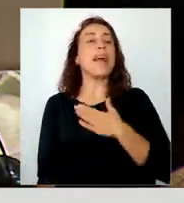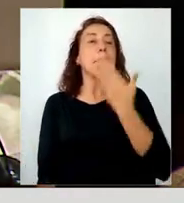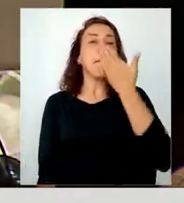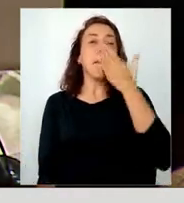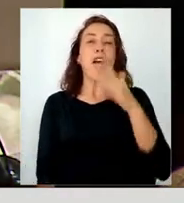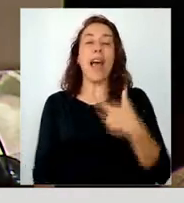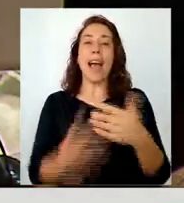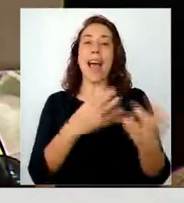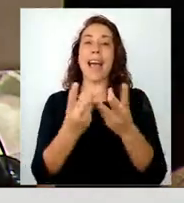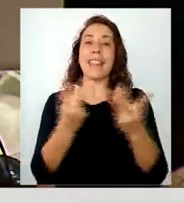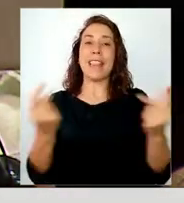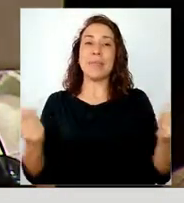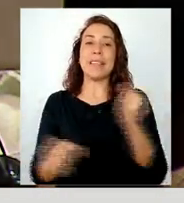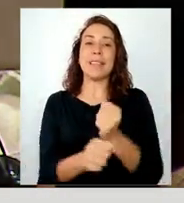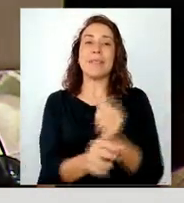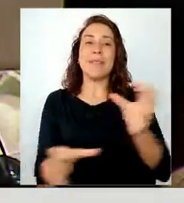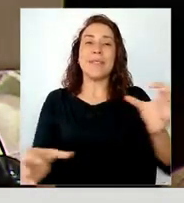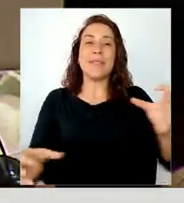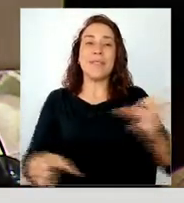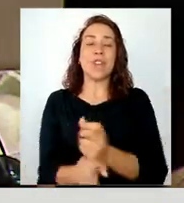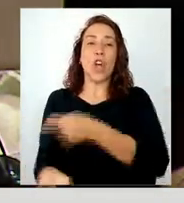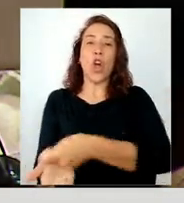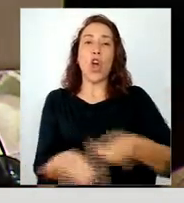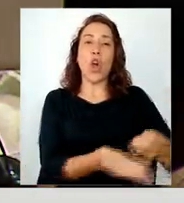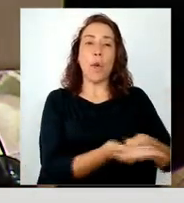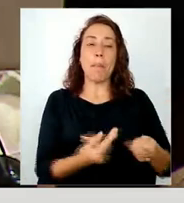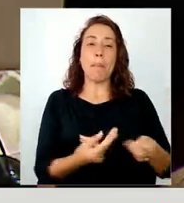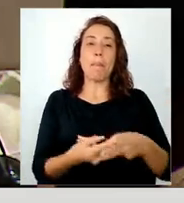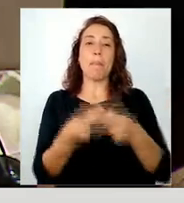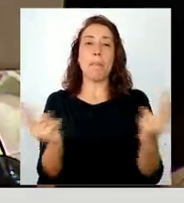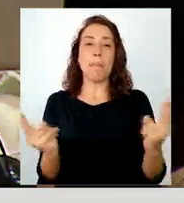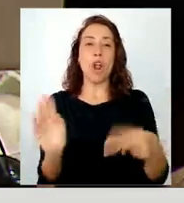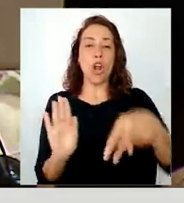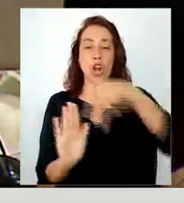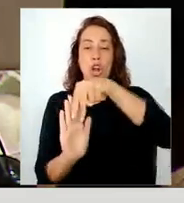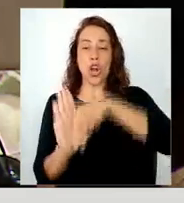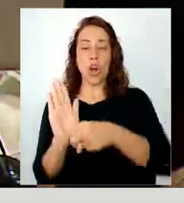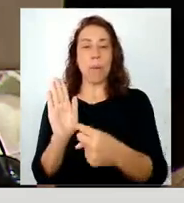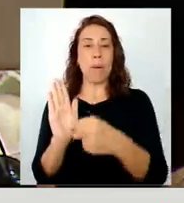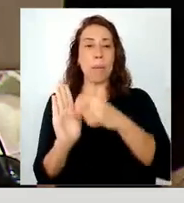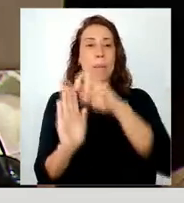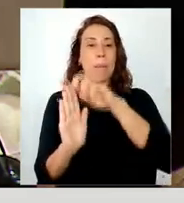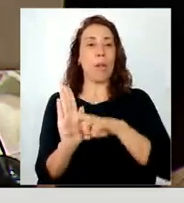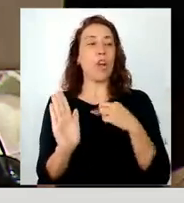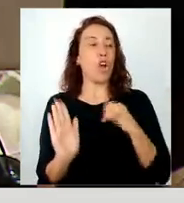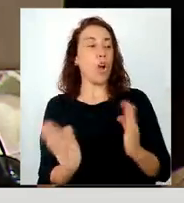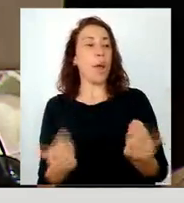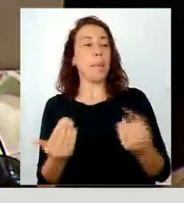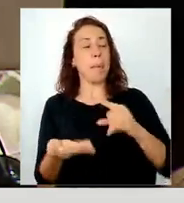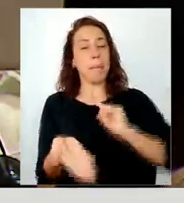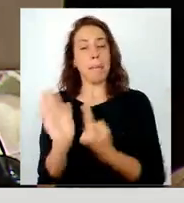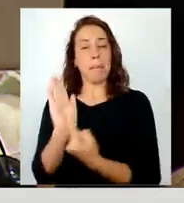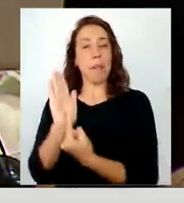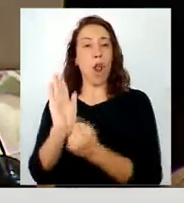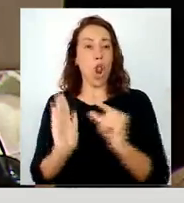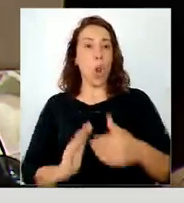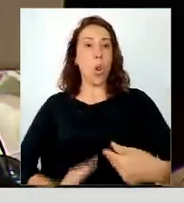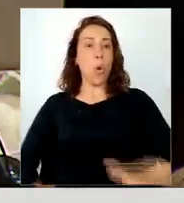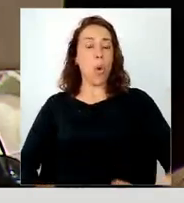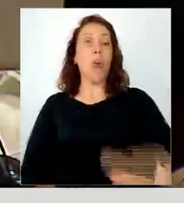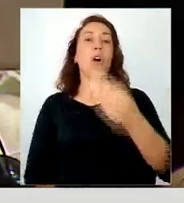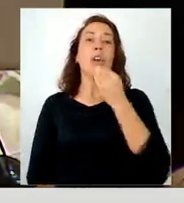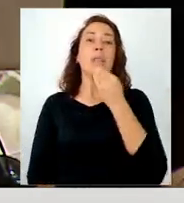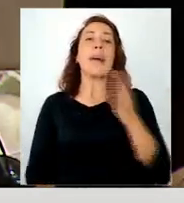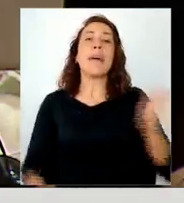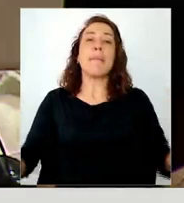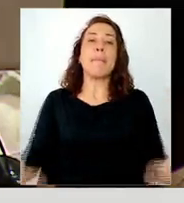eficiencia de las compras públicas las normas de este proyecto que espero se promulgue muy pronto también promueven la participación